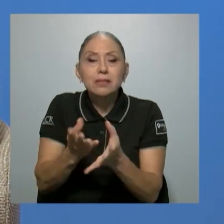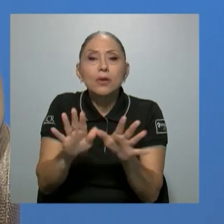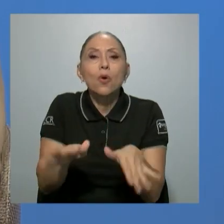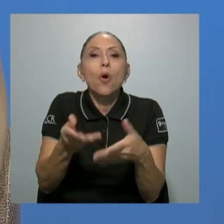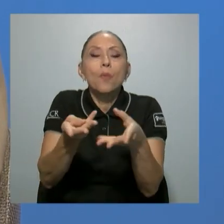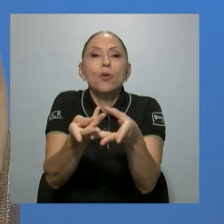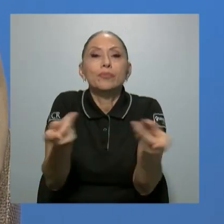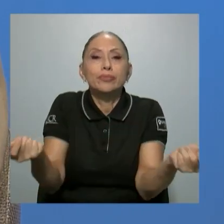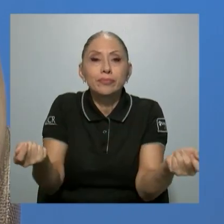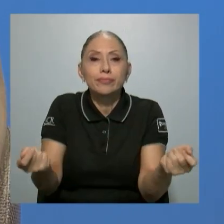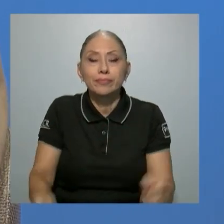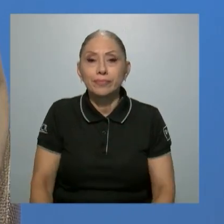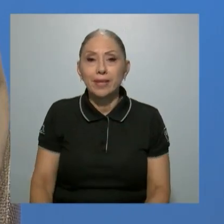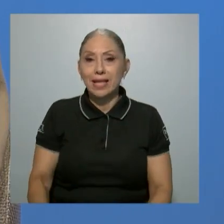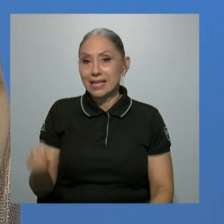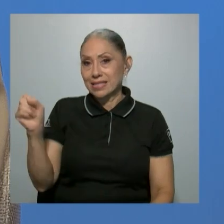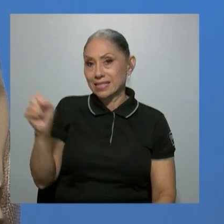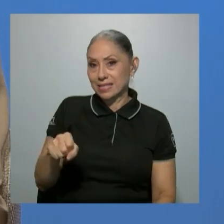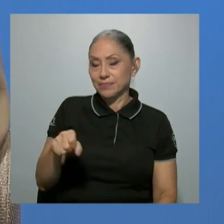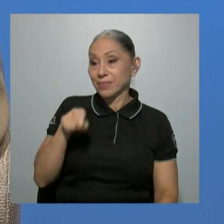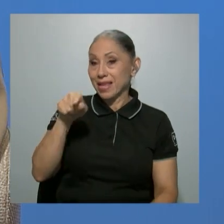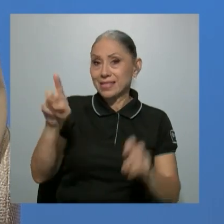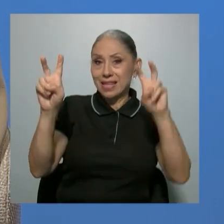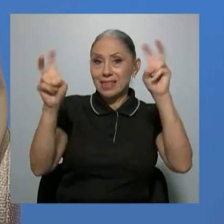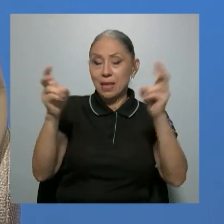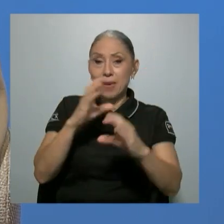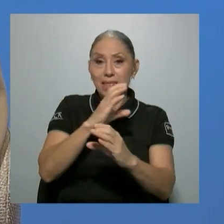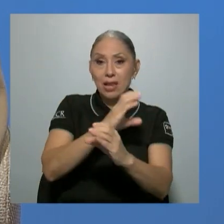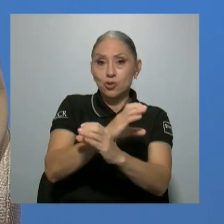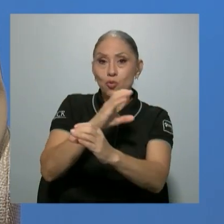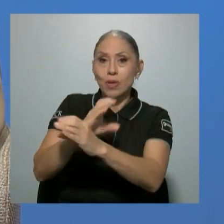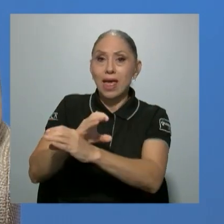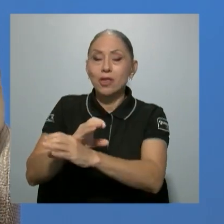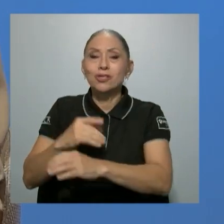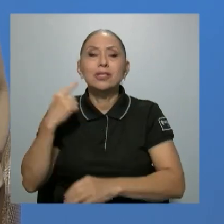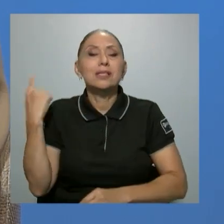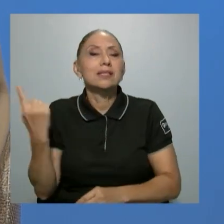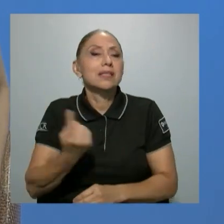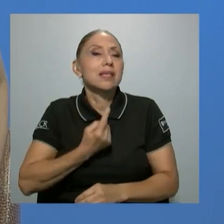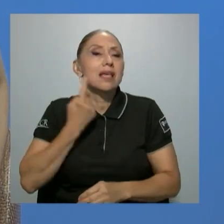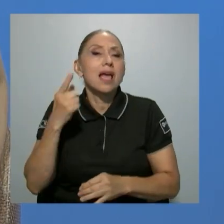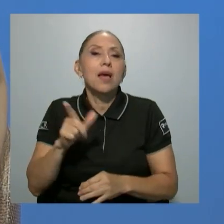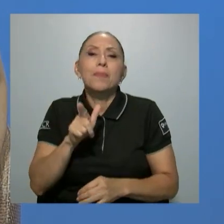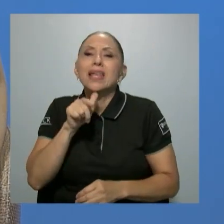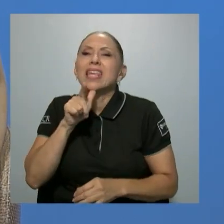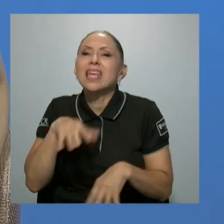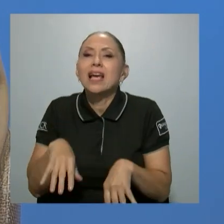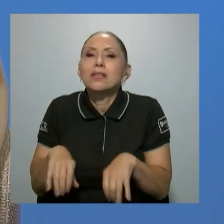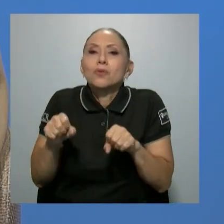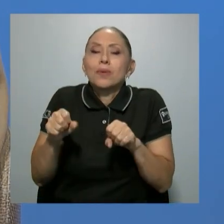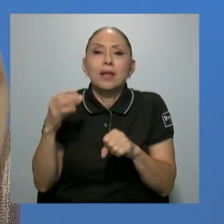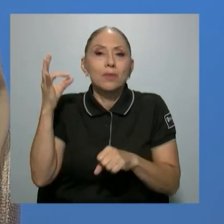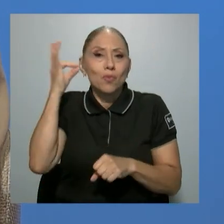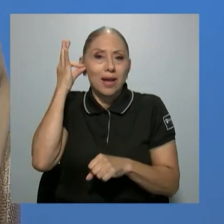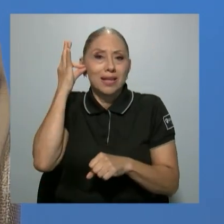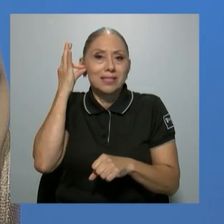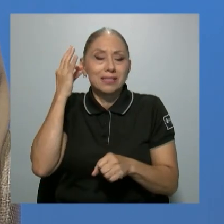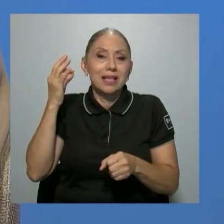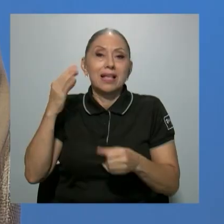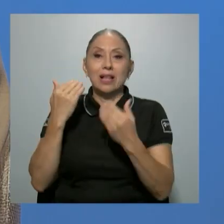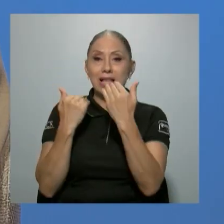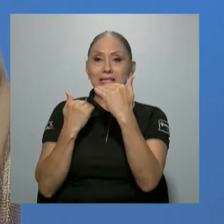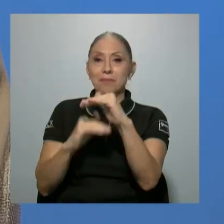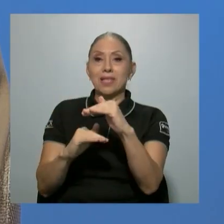por ejemplo, este tema de los cuidados sigue siendo asumidos por las mujeres, y eso les limita su autonomía económica y su